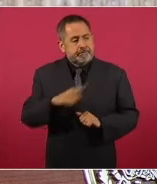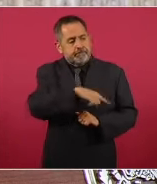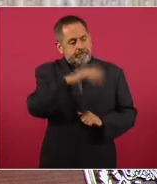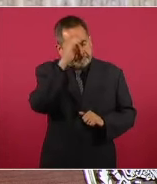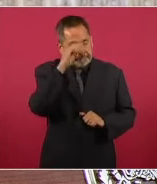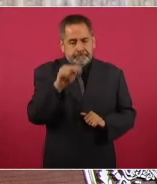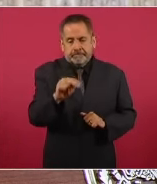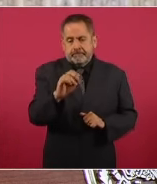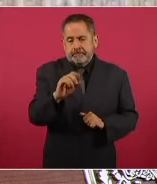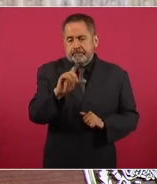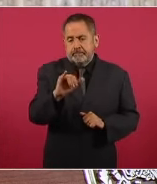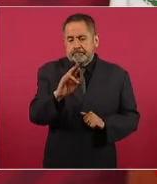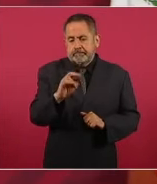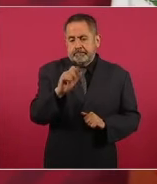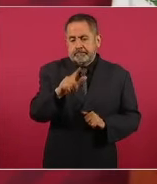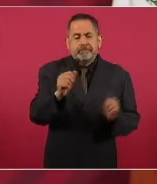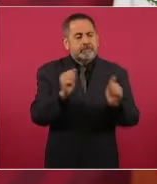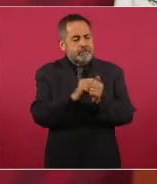neoliberales y corruptos,